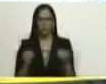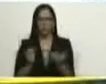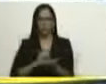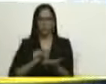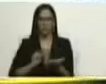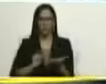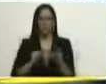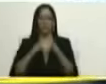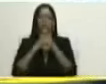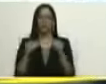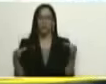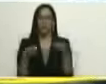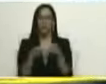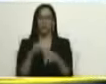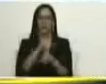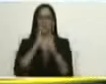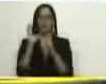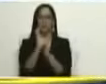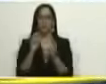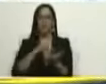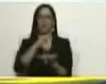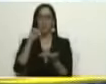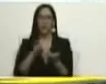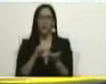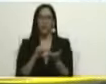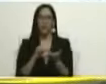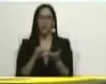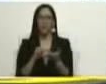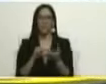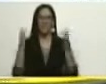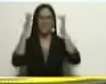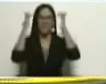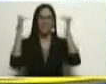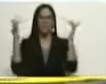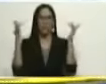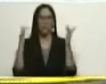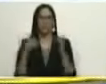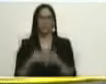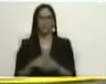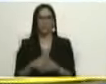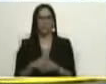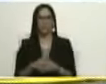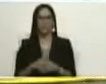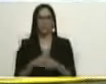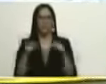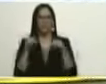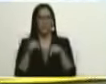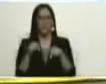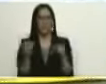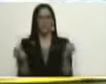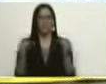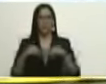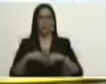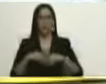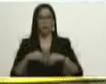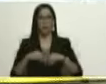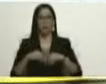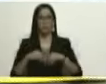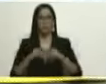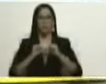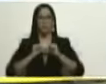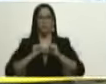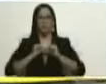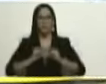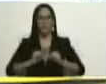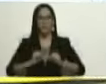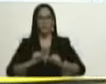todos los sectores de la cultura nacional, de la intelectualidad. Y ese acuerdo fija